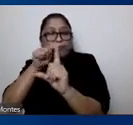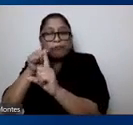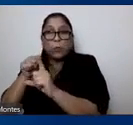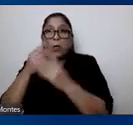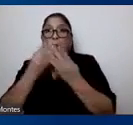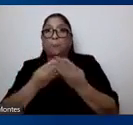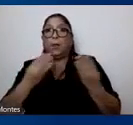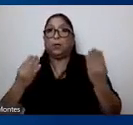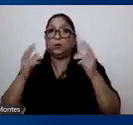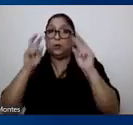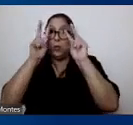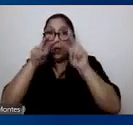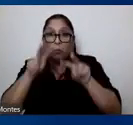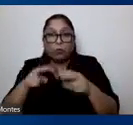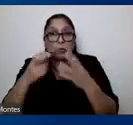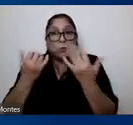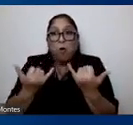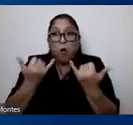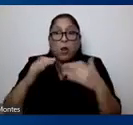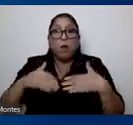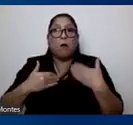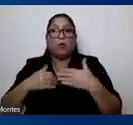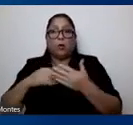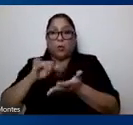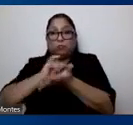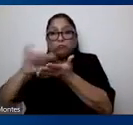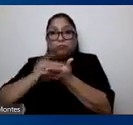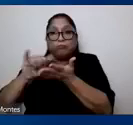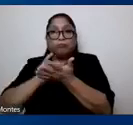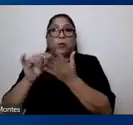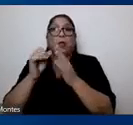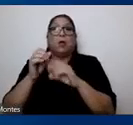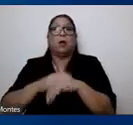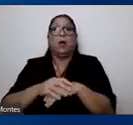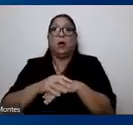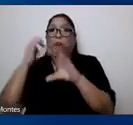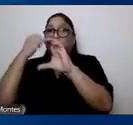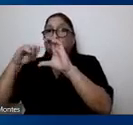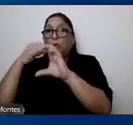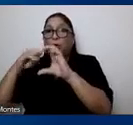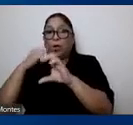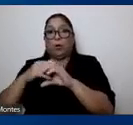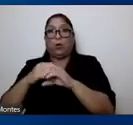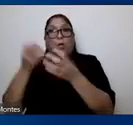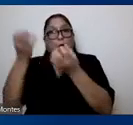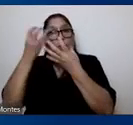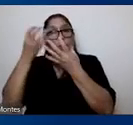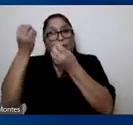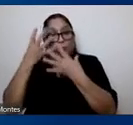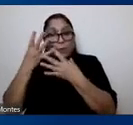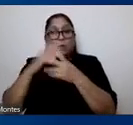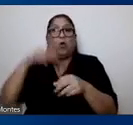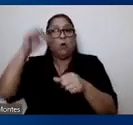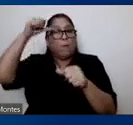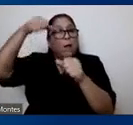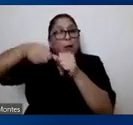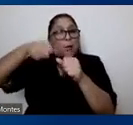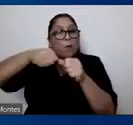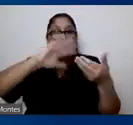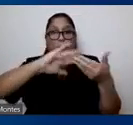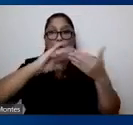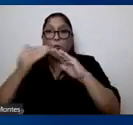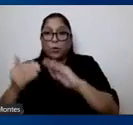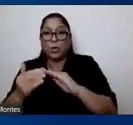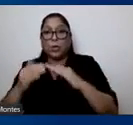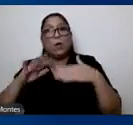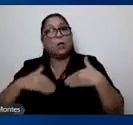que hemos visto aquí, pueden escribirnos a los correos oficiales del Centro de Información para la Memoria Colectiva y